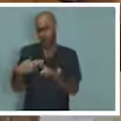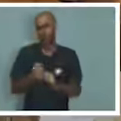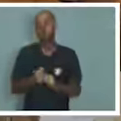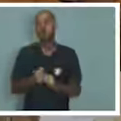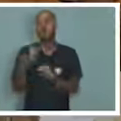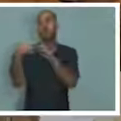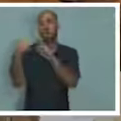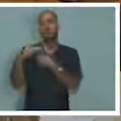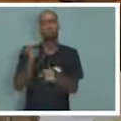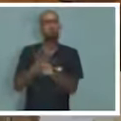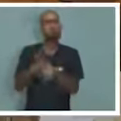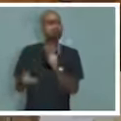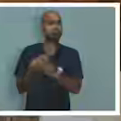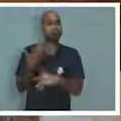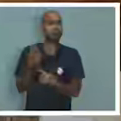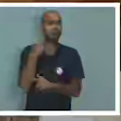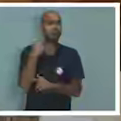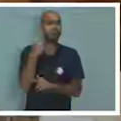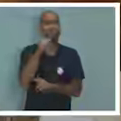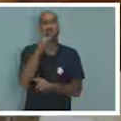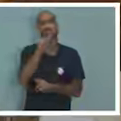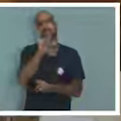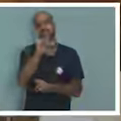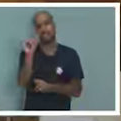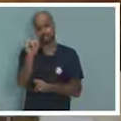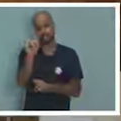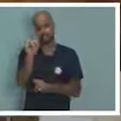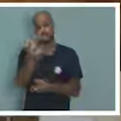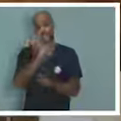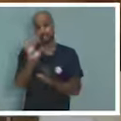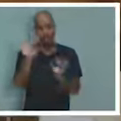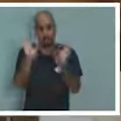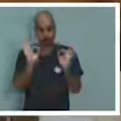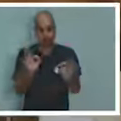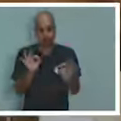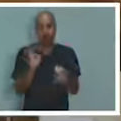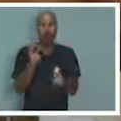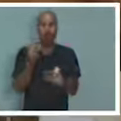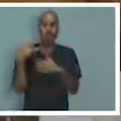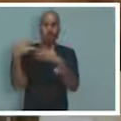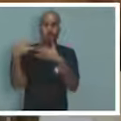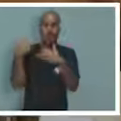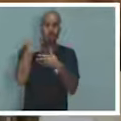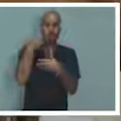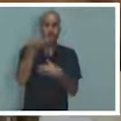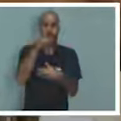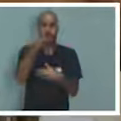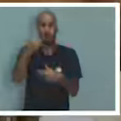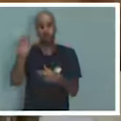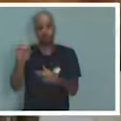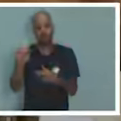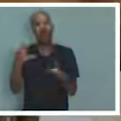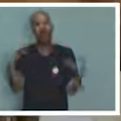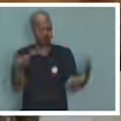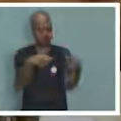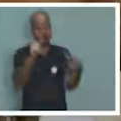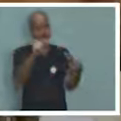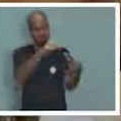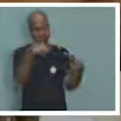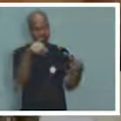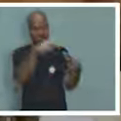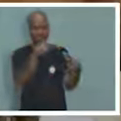en 1976 y se declara formada en 1990, cumpliéndose el objetivo de